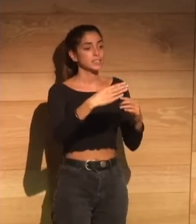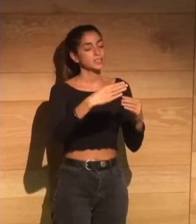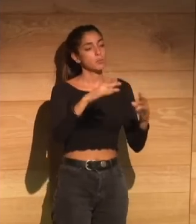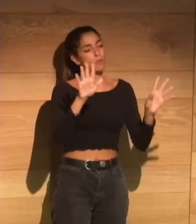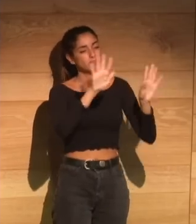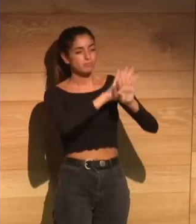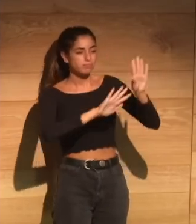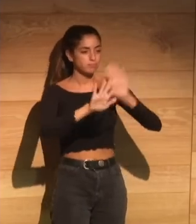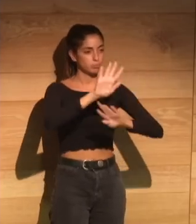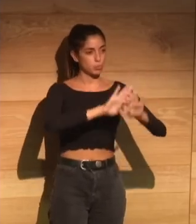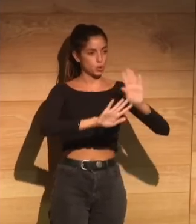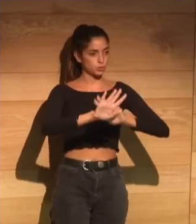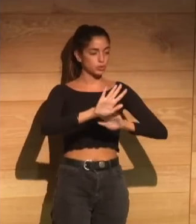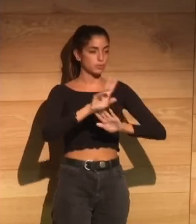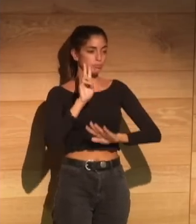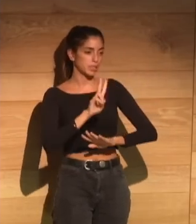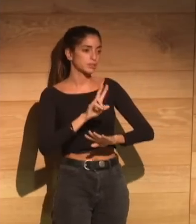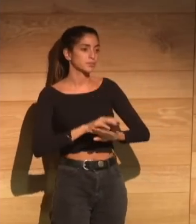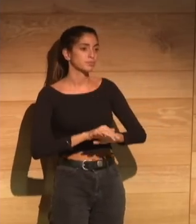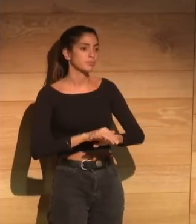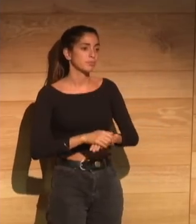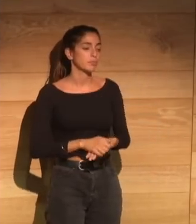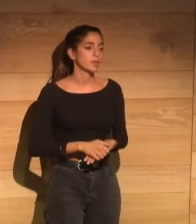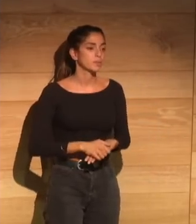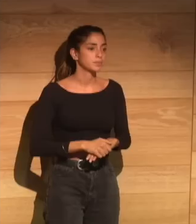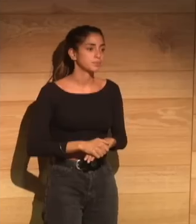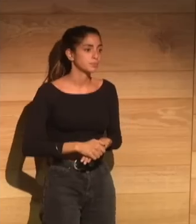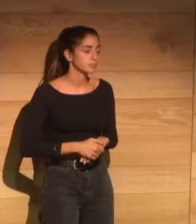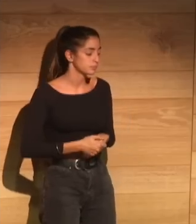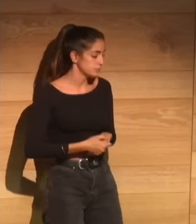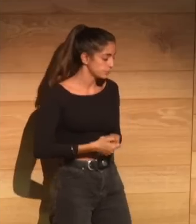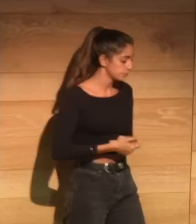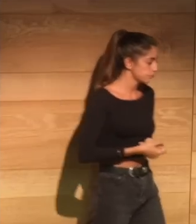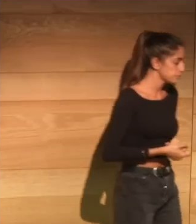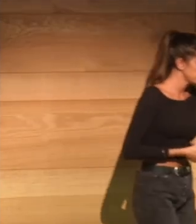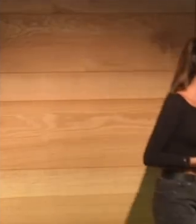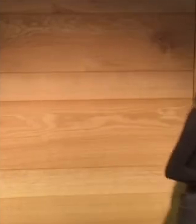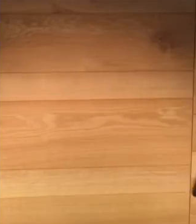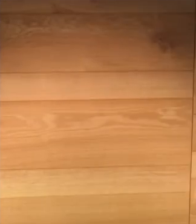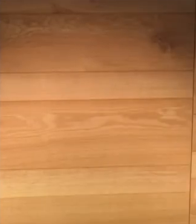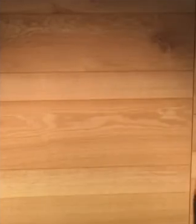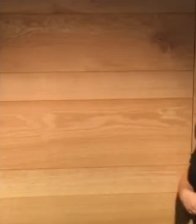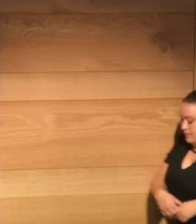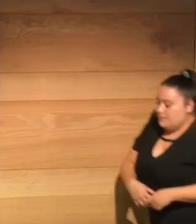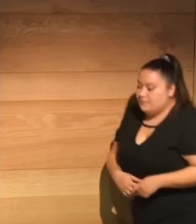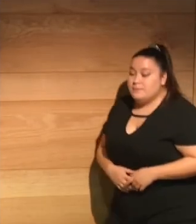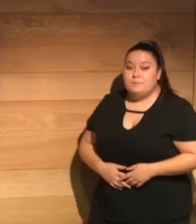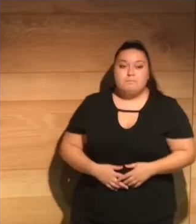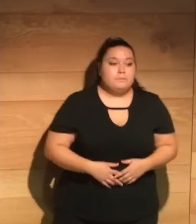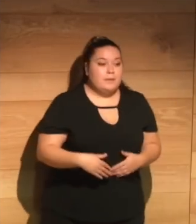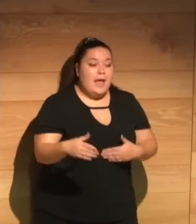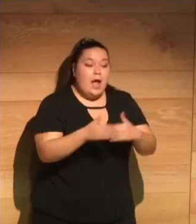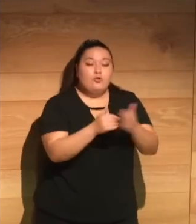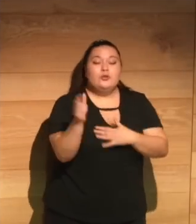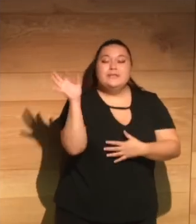el foco. Y todo lo que esté por delante o por detrás de él estará fuera de foco. Pues no nos hemos ido tanto del tema porque los pintores del siglo